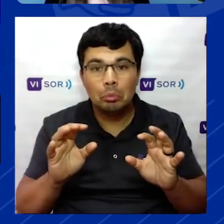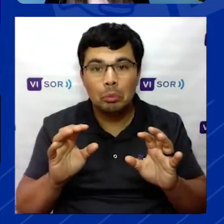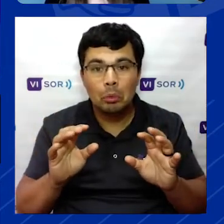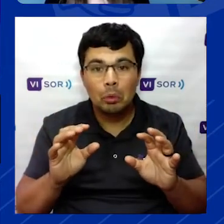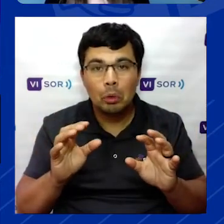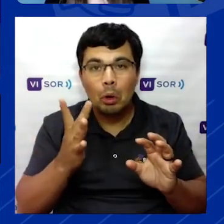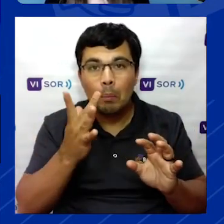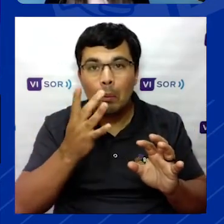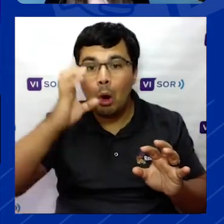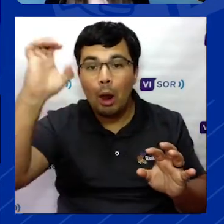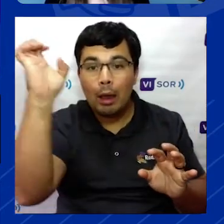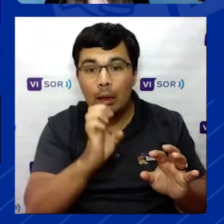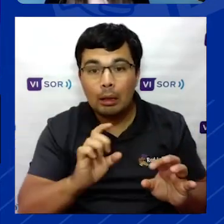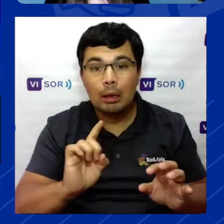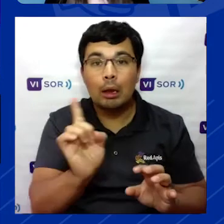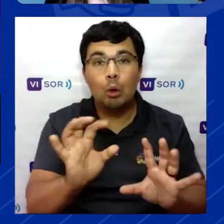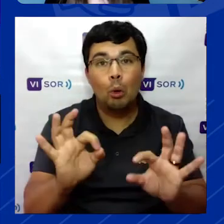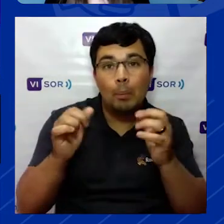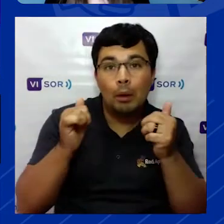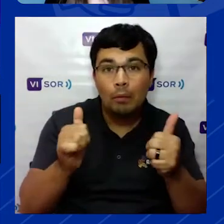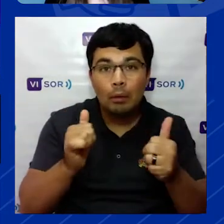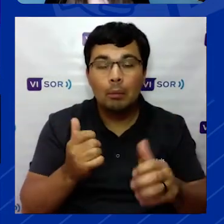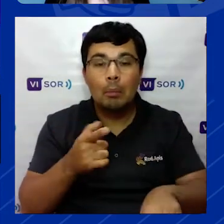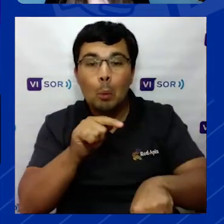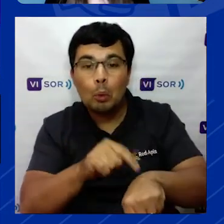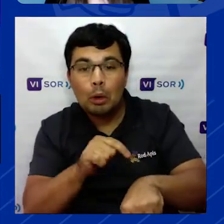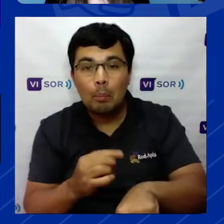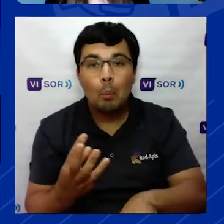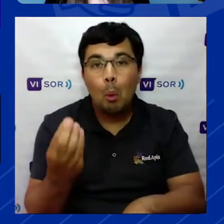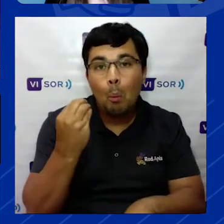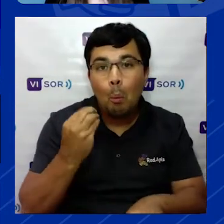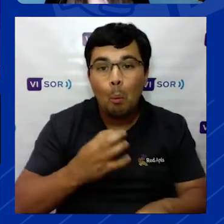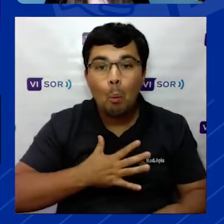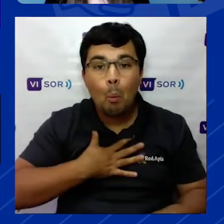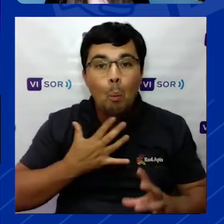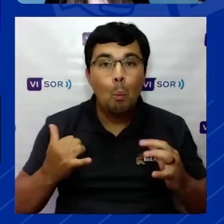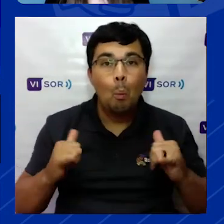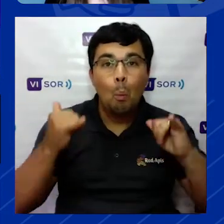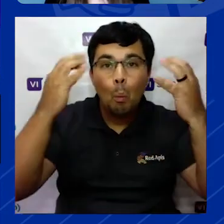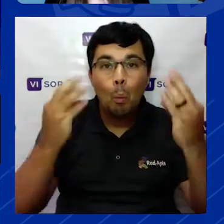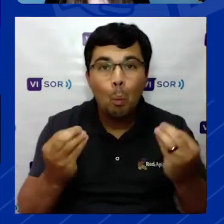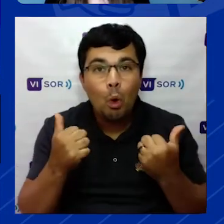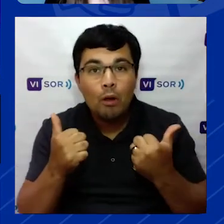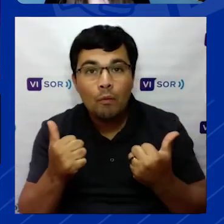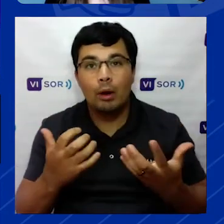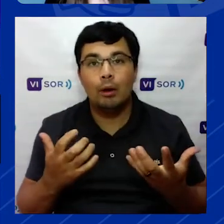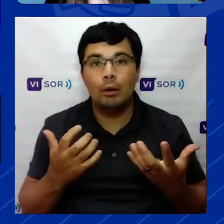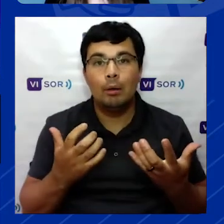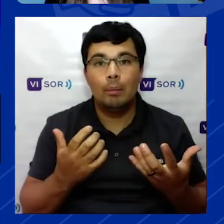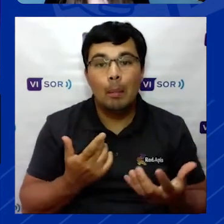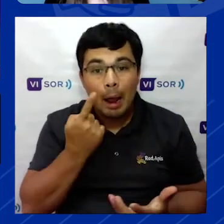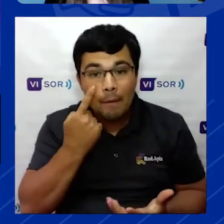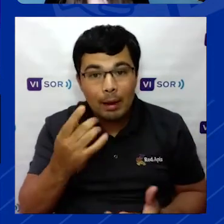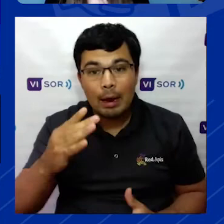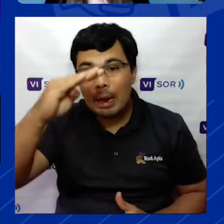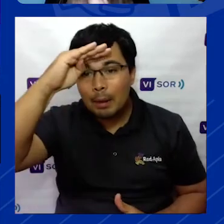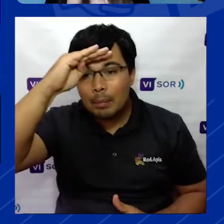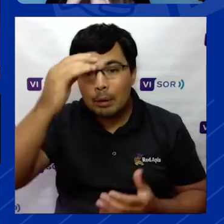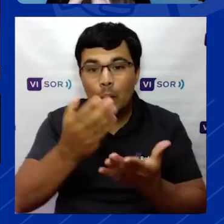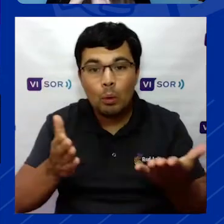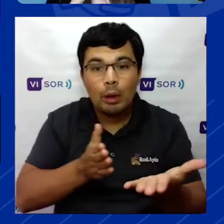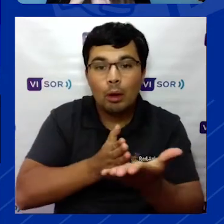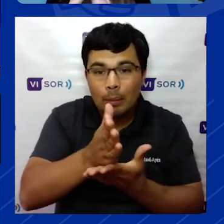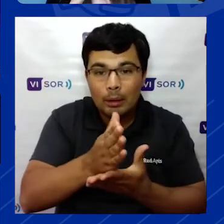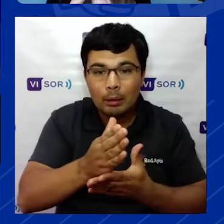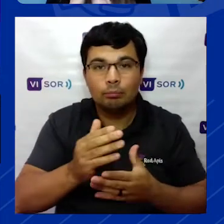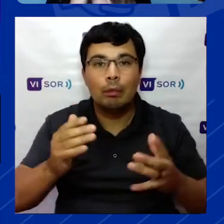creo que ha sido un rato muy agradable para conocer además la experiencia que quieren poner en marcha. Agradecerles, como digo, la invitación y felicitarles por su